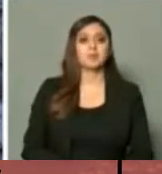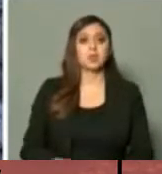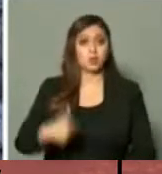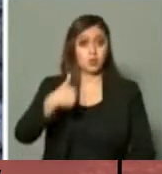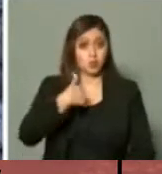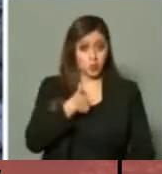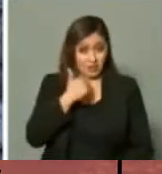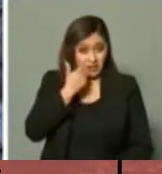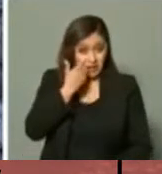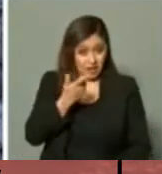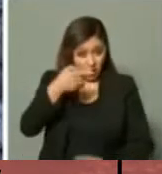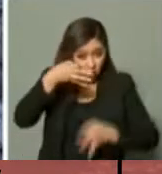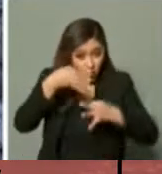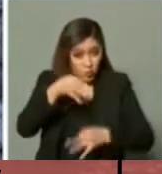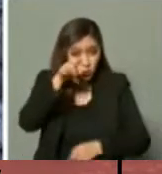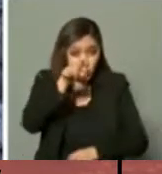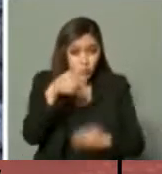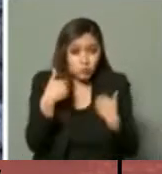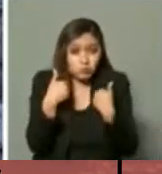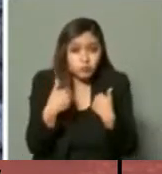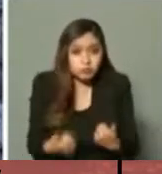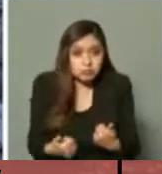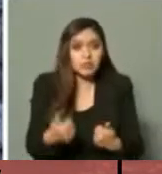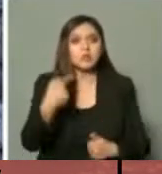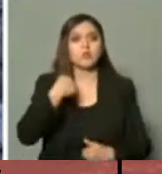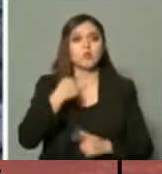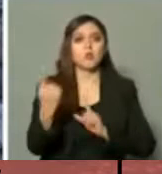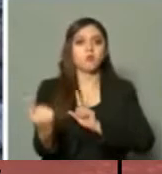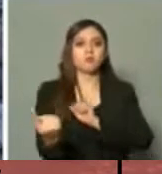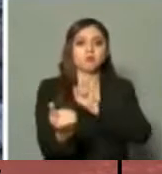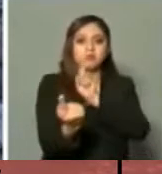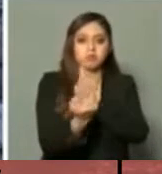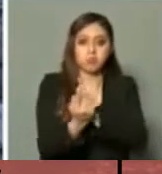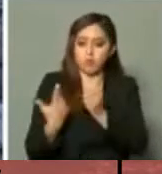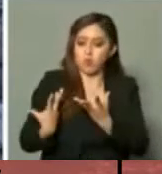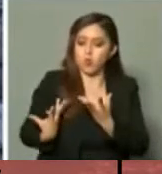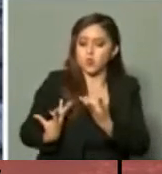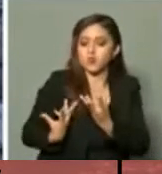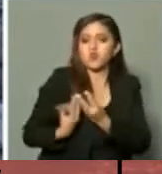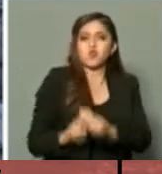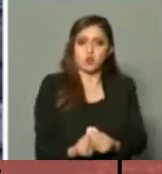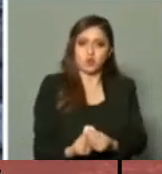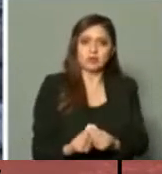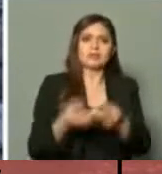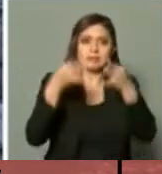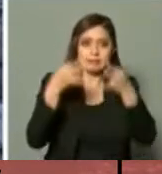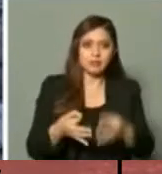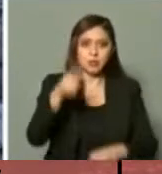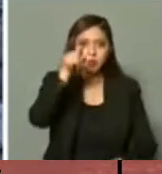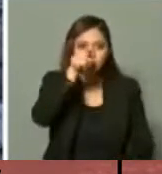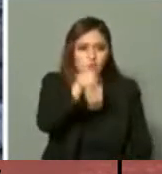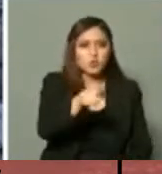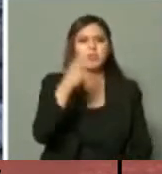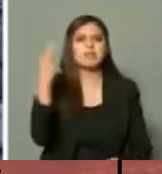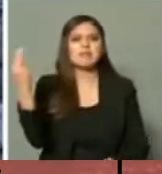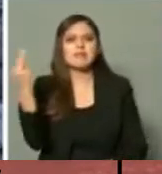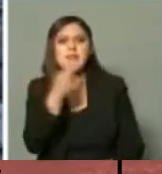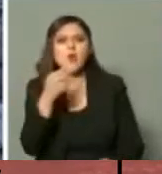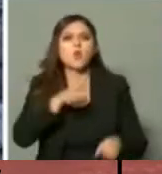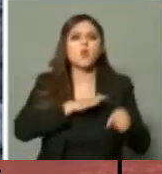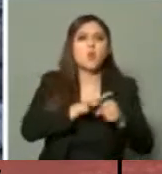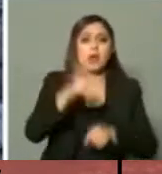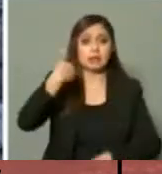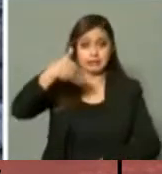mi único compromiso es el estar cerca de ti, hombro con hombro, para escuchar tus necesidades y tus inquietudes